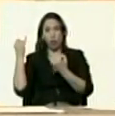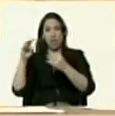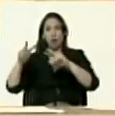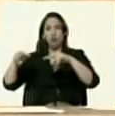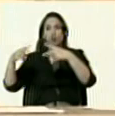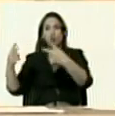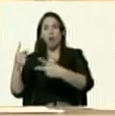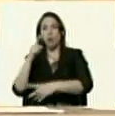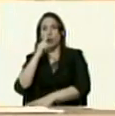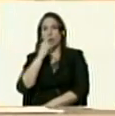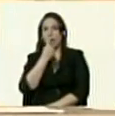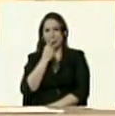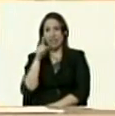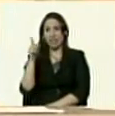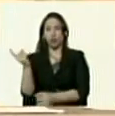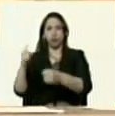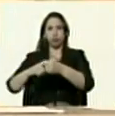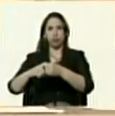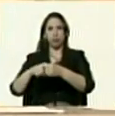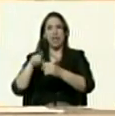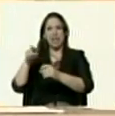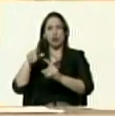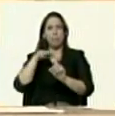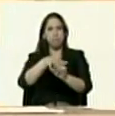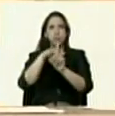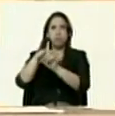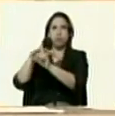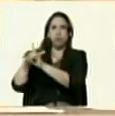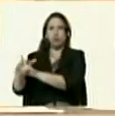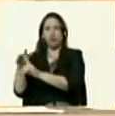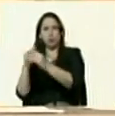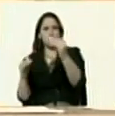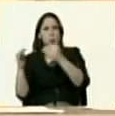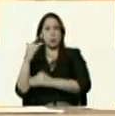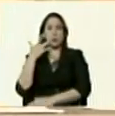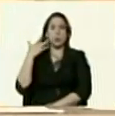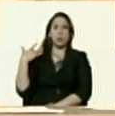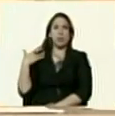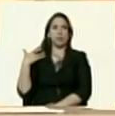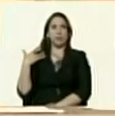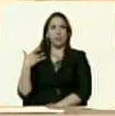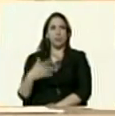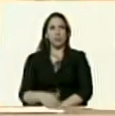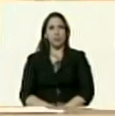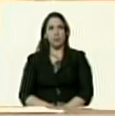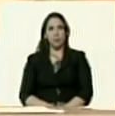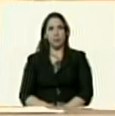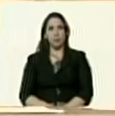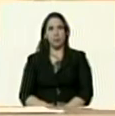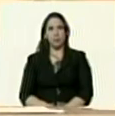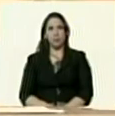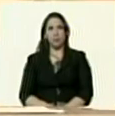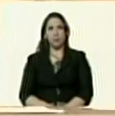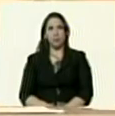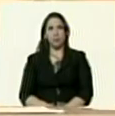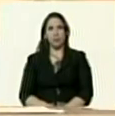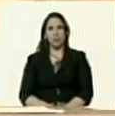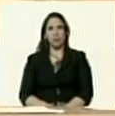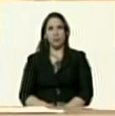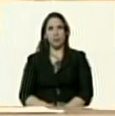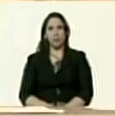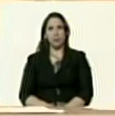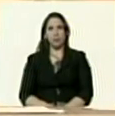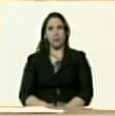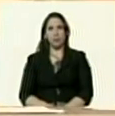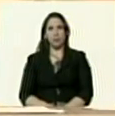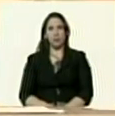de los componentes fundamentales es la xenofobia, el supremacismo, el despreciar a otros pueblos. Y que en el Perú haya un